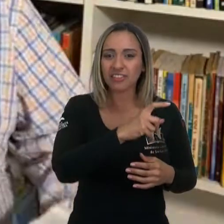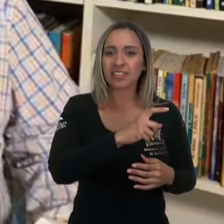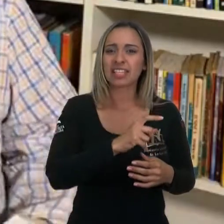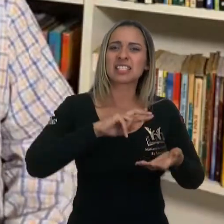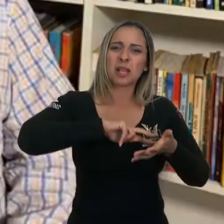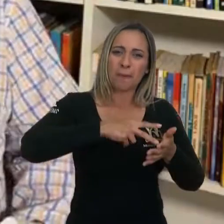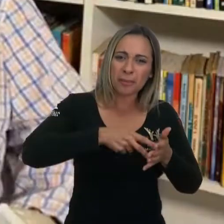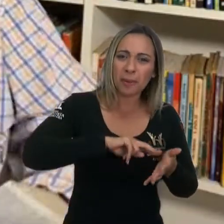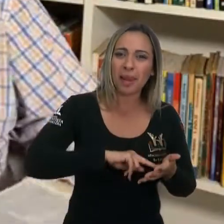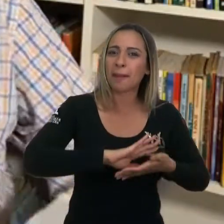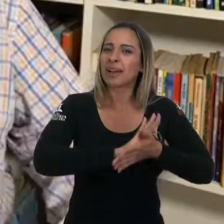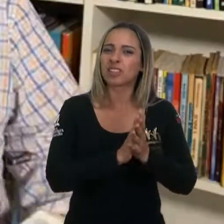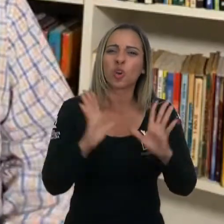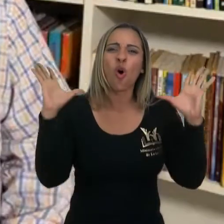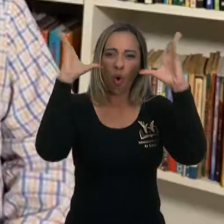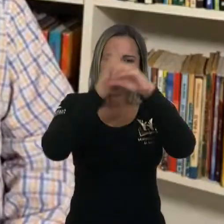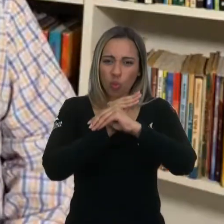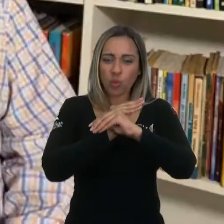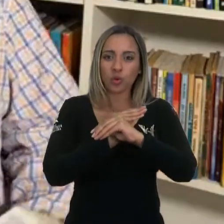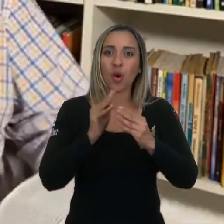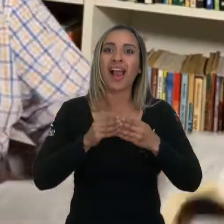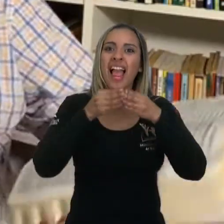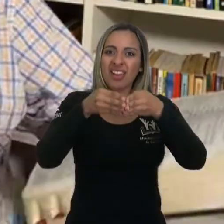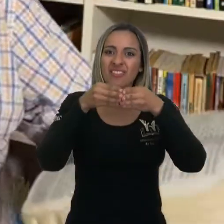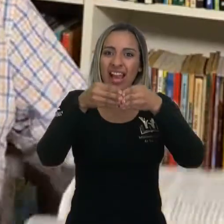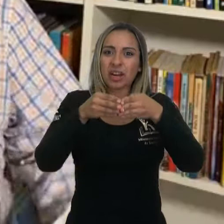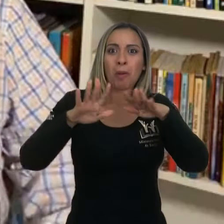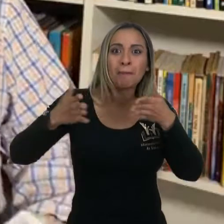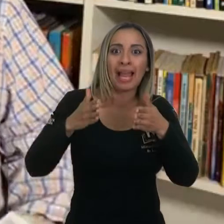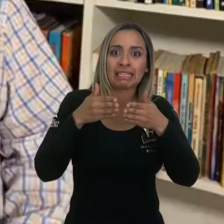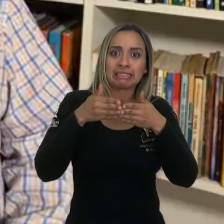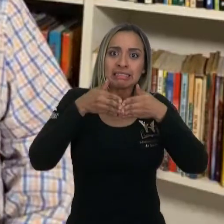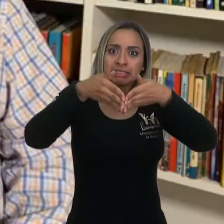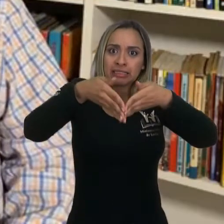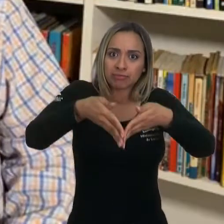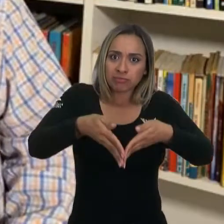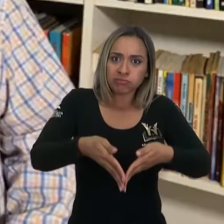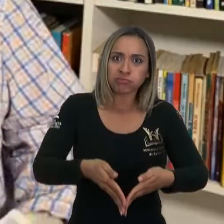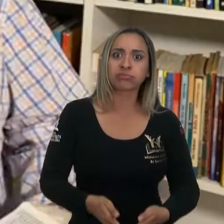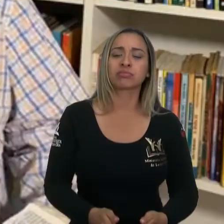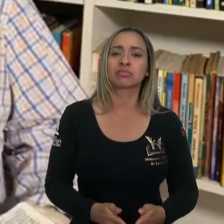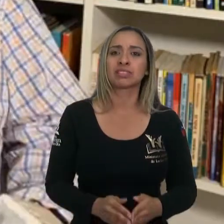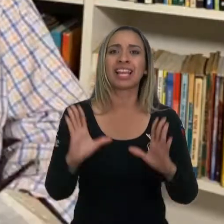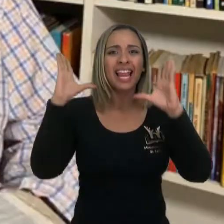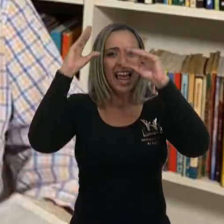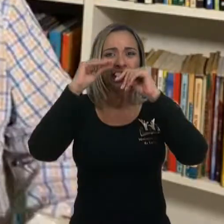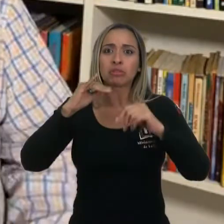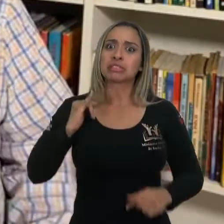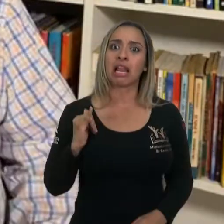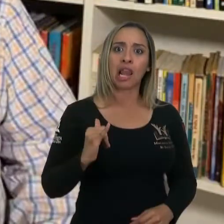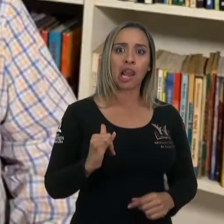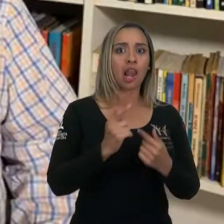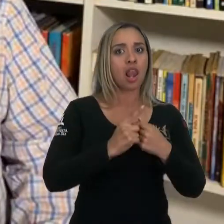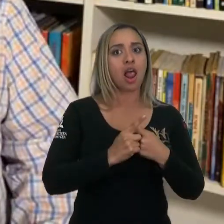dificultades, todo puede estar oscuro. El barco puede parecer que se está hundiendo. La noche parece que no acaba